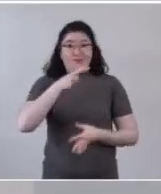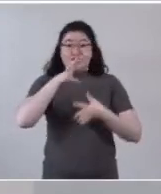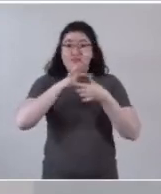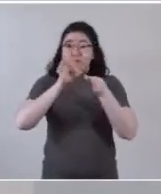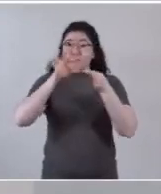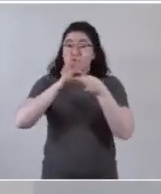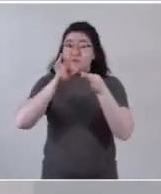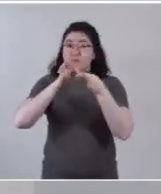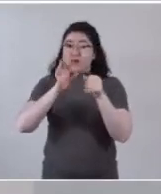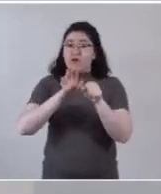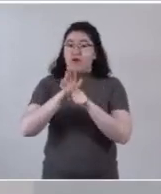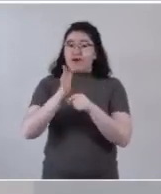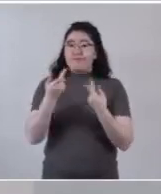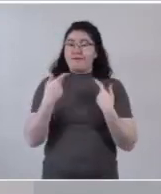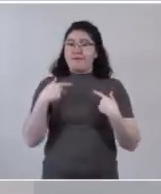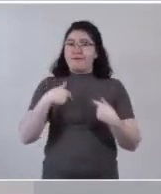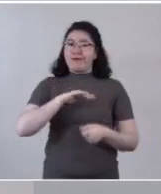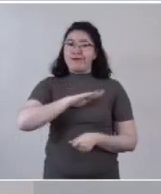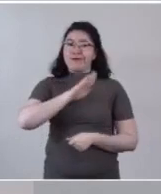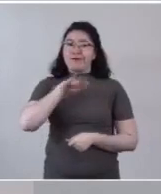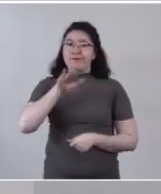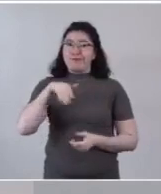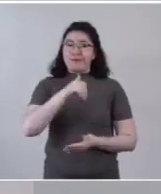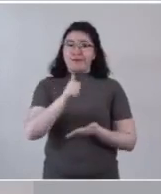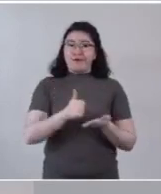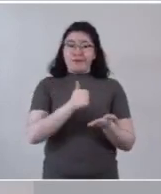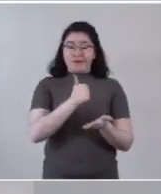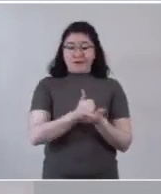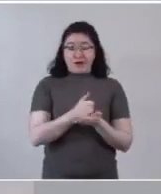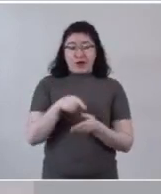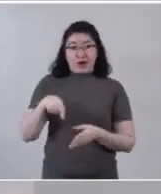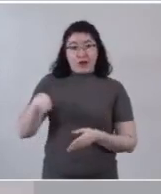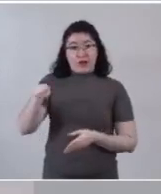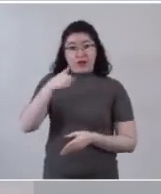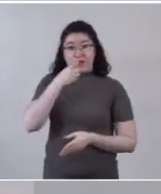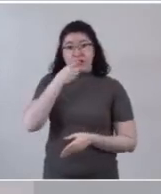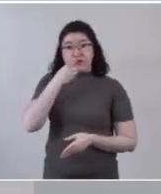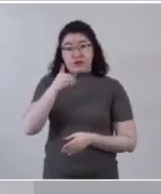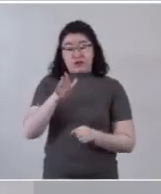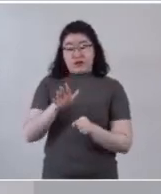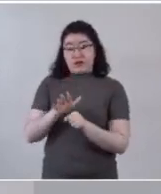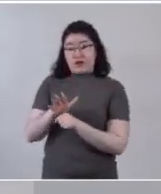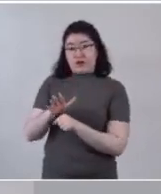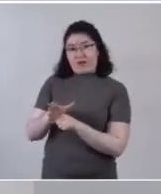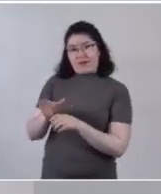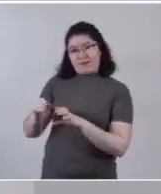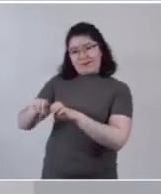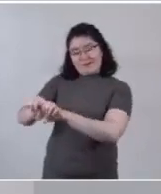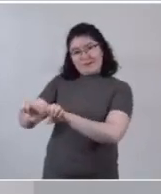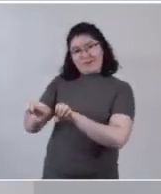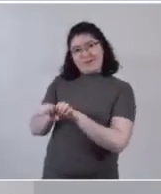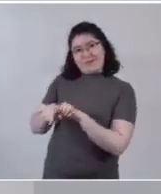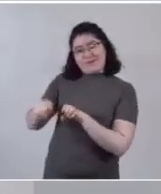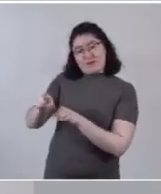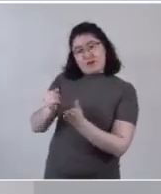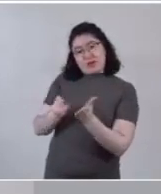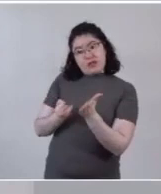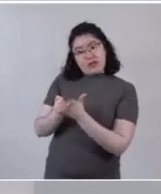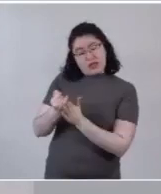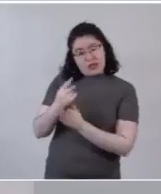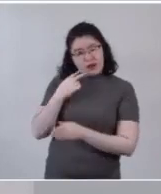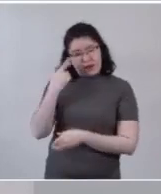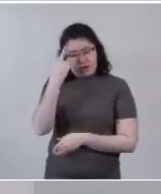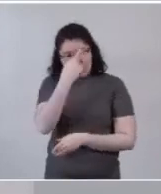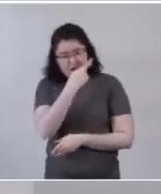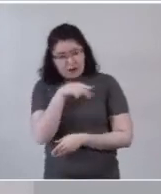ciudad, y es un comité técnico el que tiene que establecer si están asociados a COVID-19 o no. Esto no es